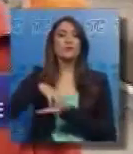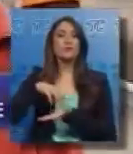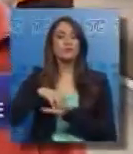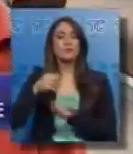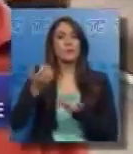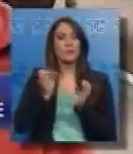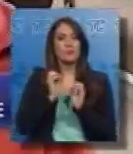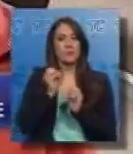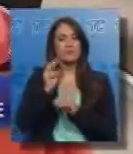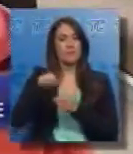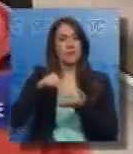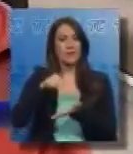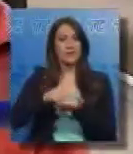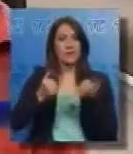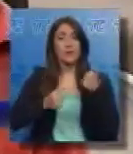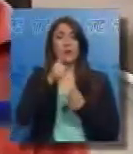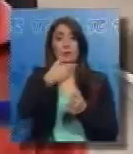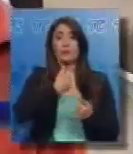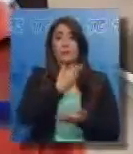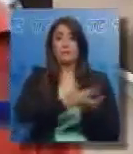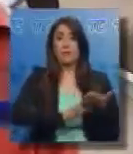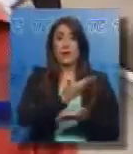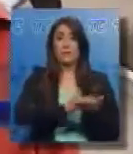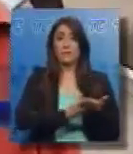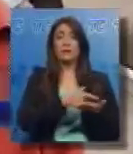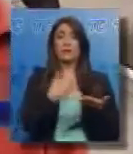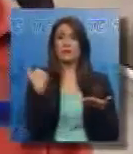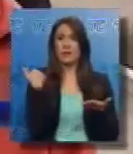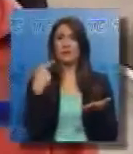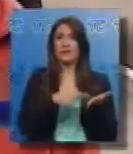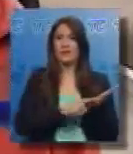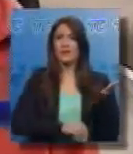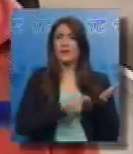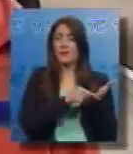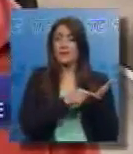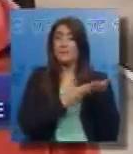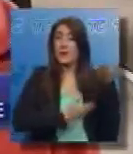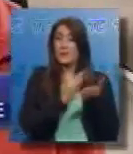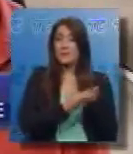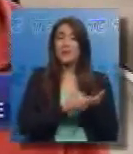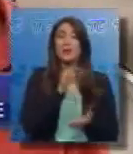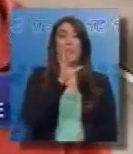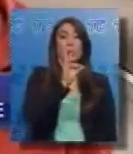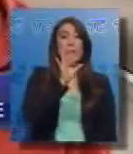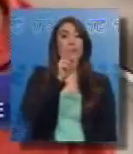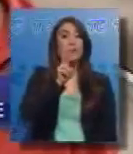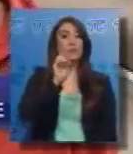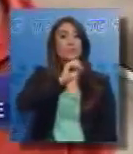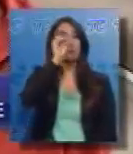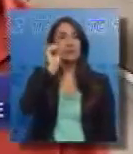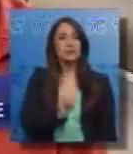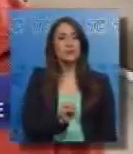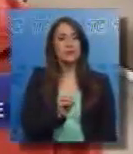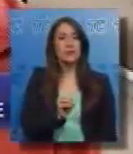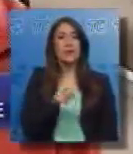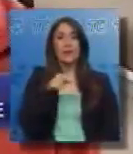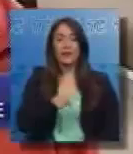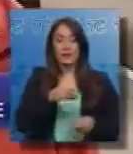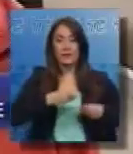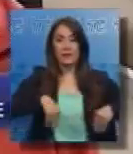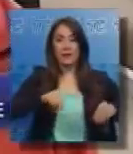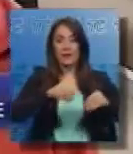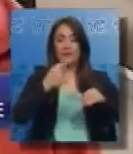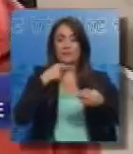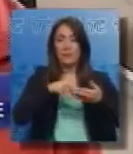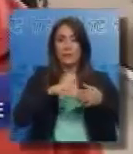convicción y tenemos por historia y por derecho, documentación, incluso afirmamos que el 92% de la tierra que está en